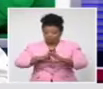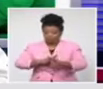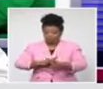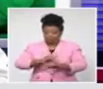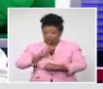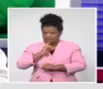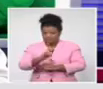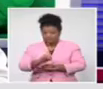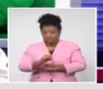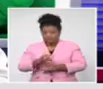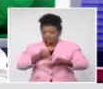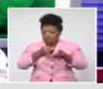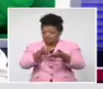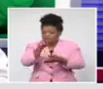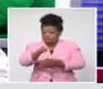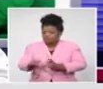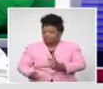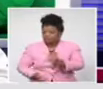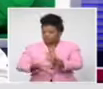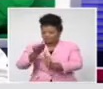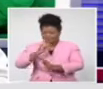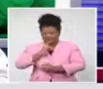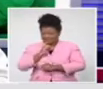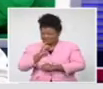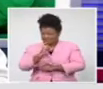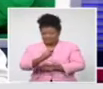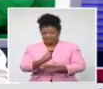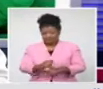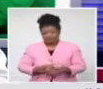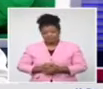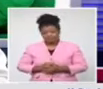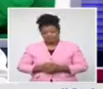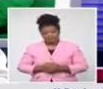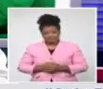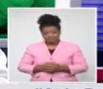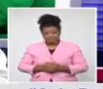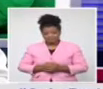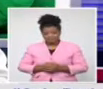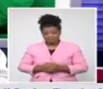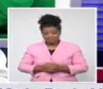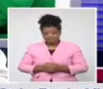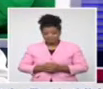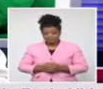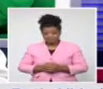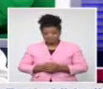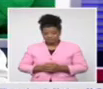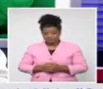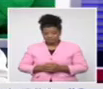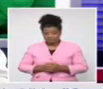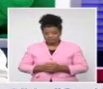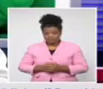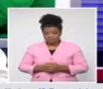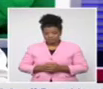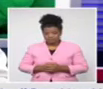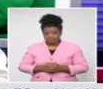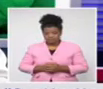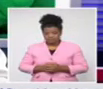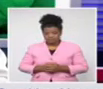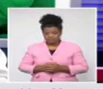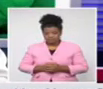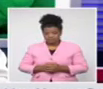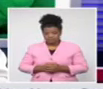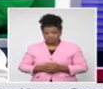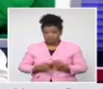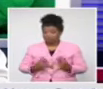arreglar, o realmente se hace muy difícil poder salvar a veces vidas con las cuales se hacen todos los esfuerzos. Nuevamente